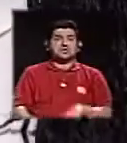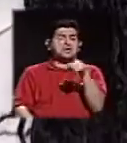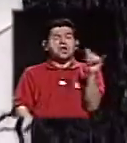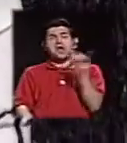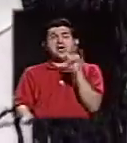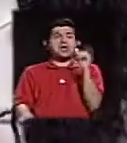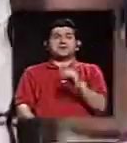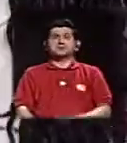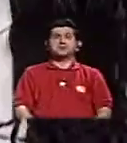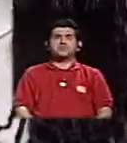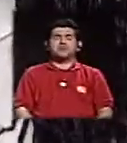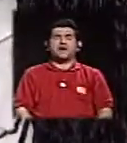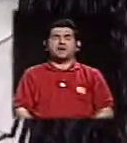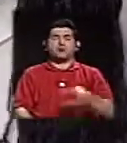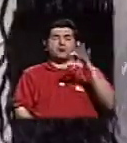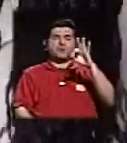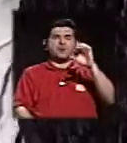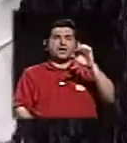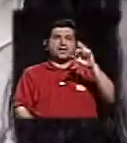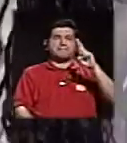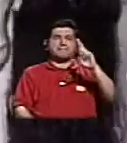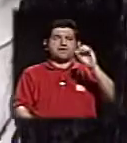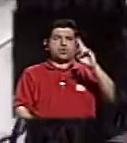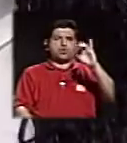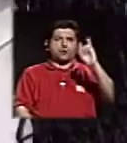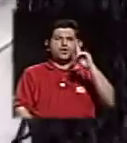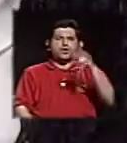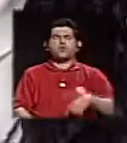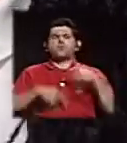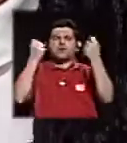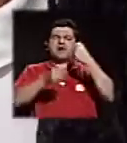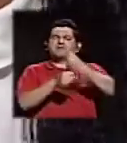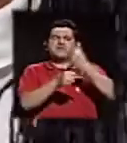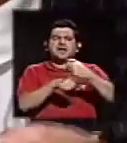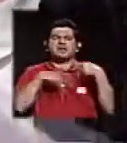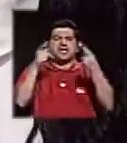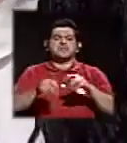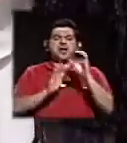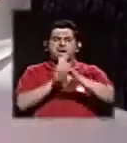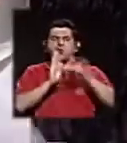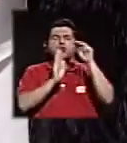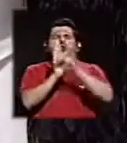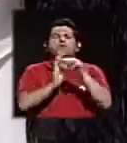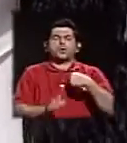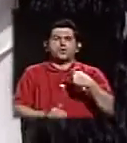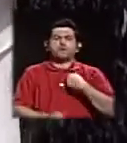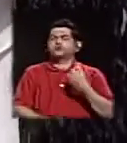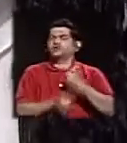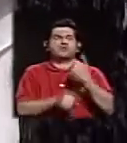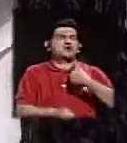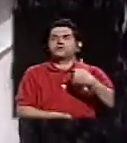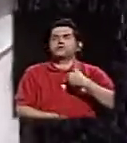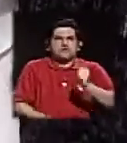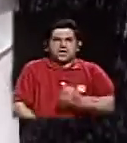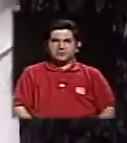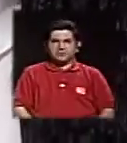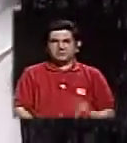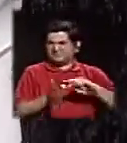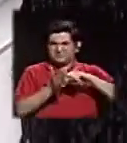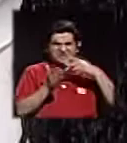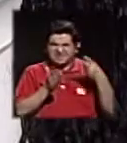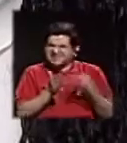éste cuando inferirse se organiza una feria del empleo y entonces ahí van con el currículum porque estoy desempleado de ahí que lo que